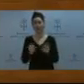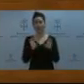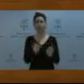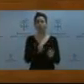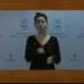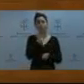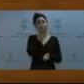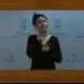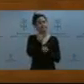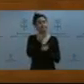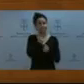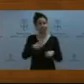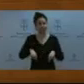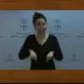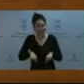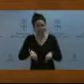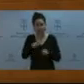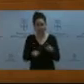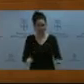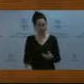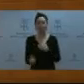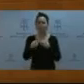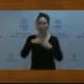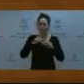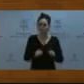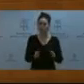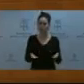están participando, en este caso, los cazadores,